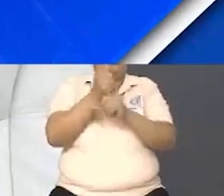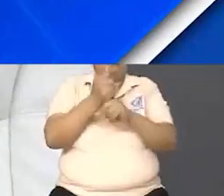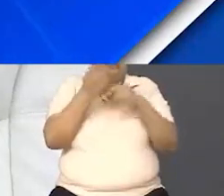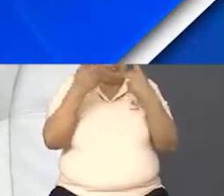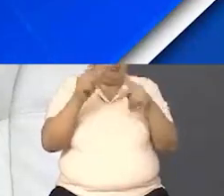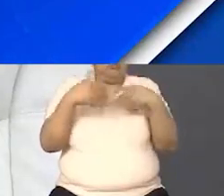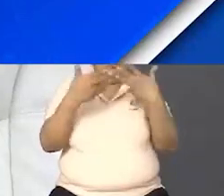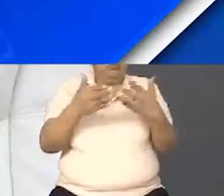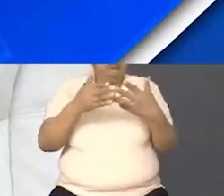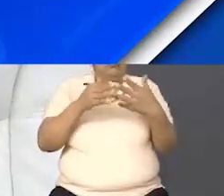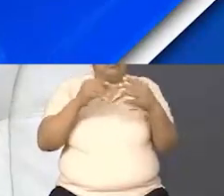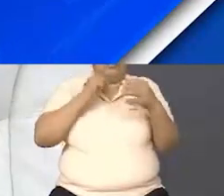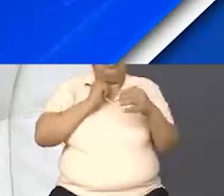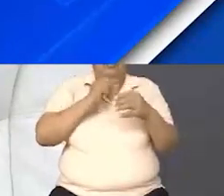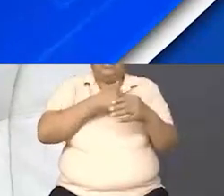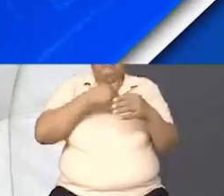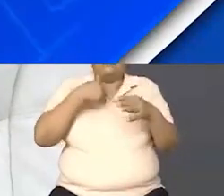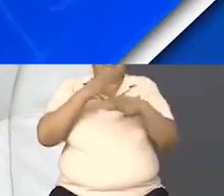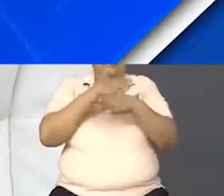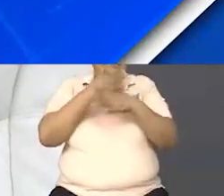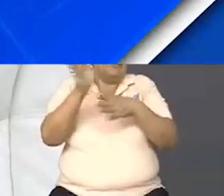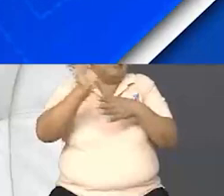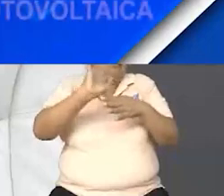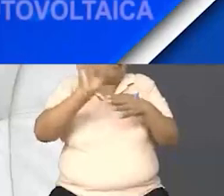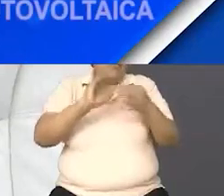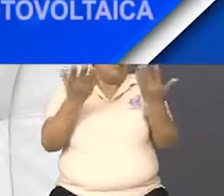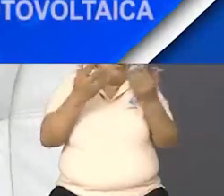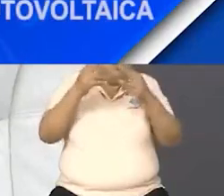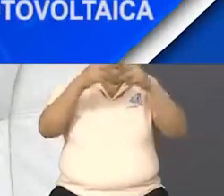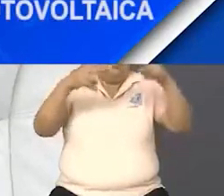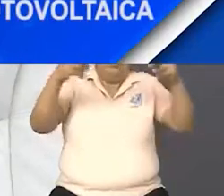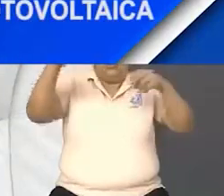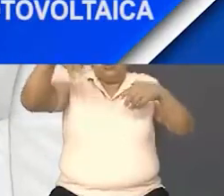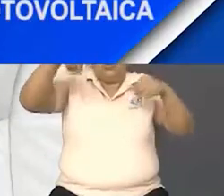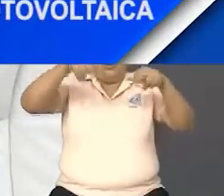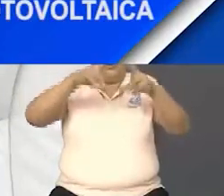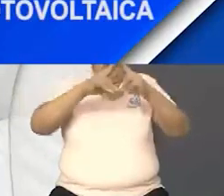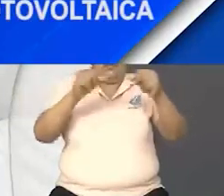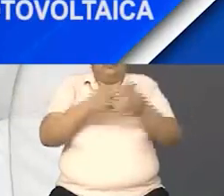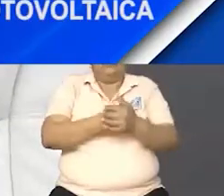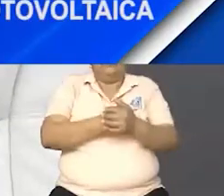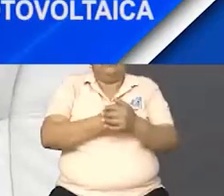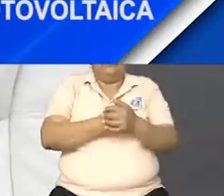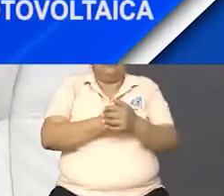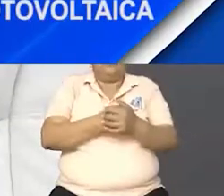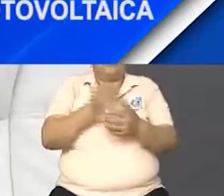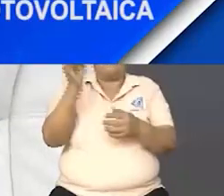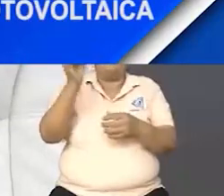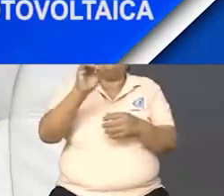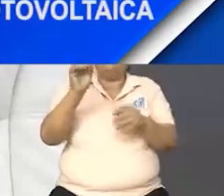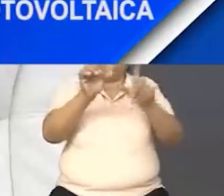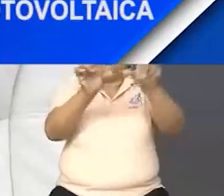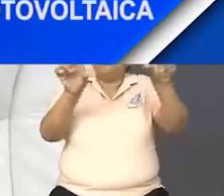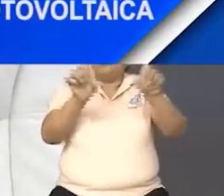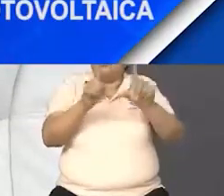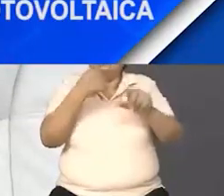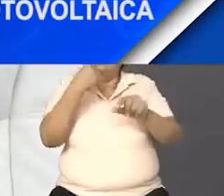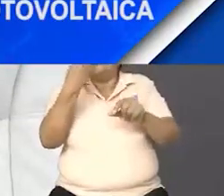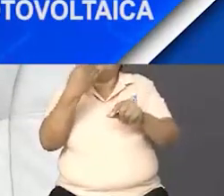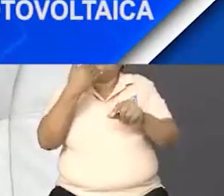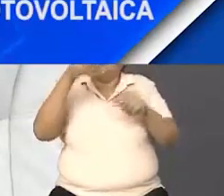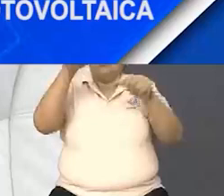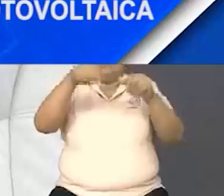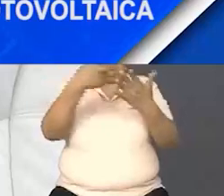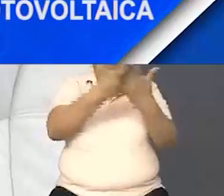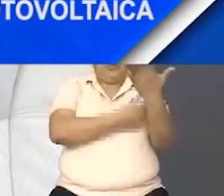vez diversificar la matriz energética nacional ubicación y beneficiarios del proyecto